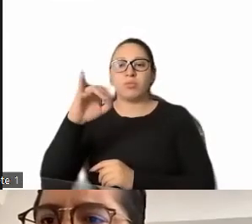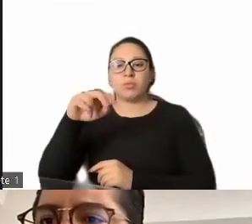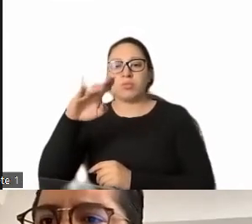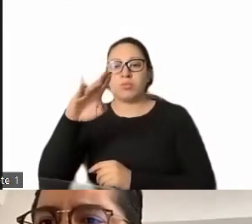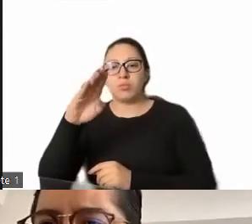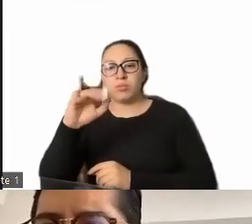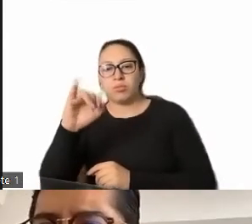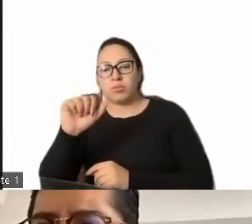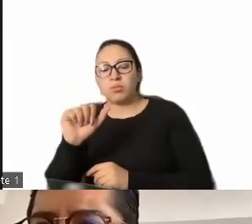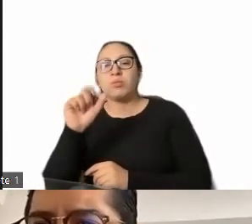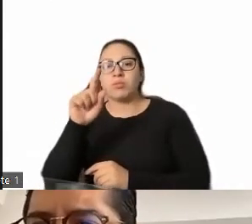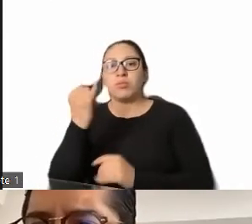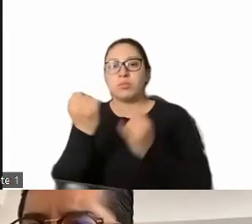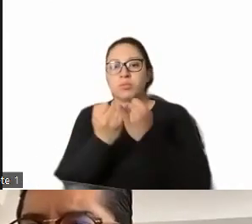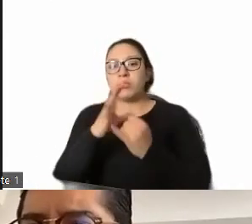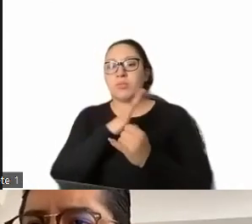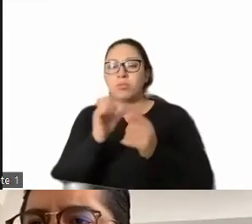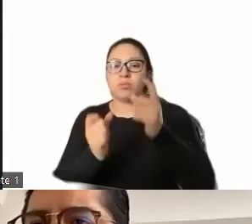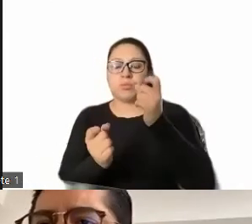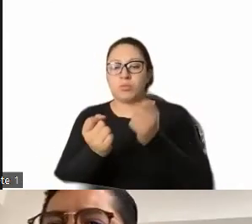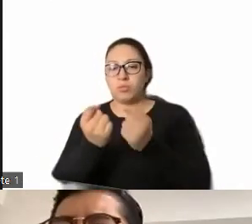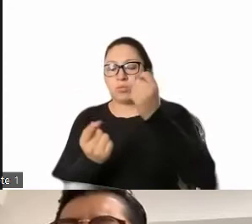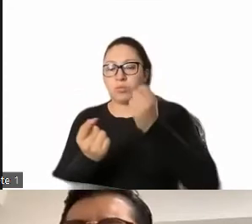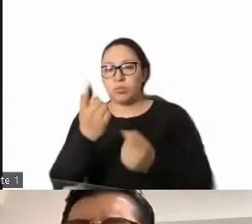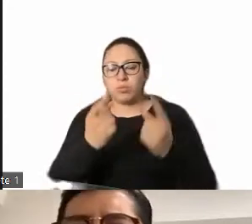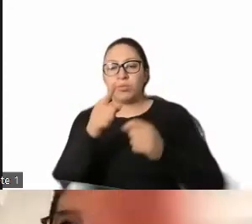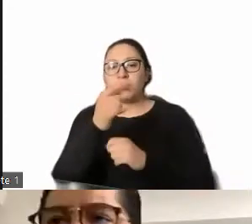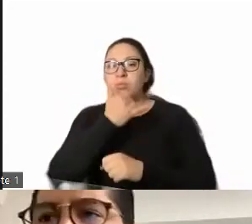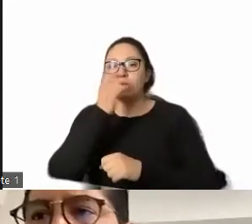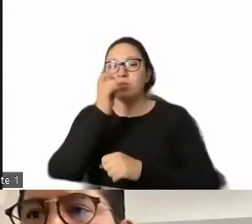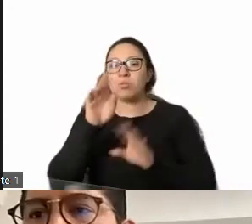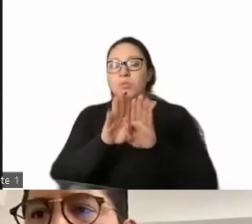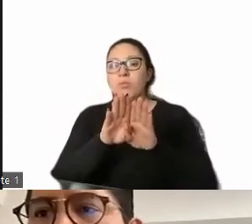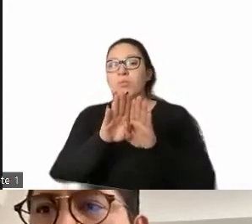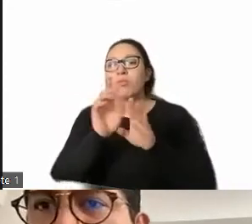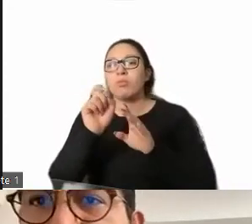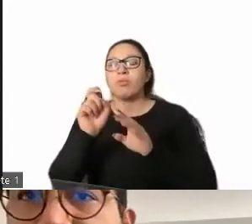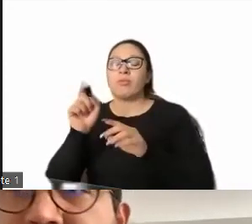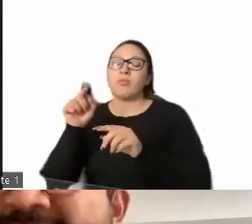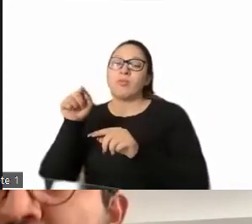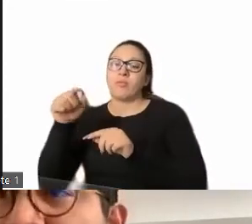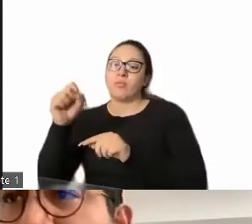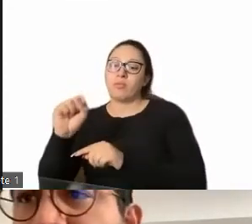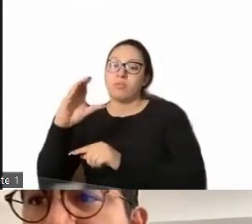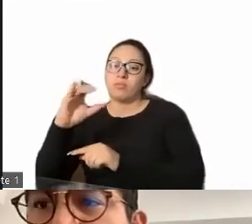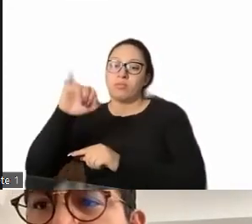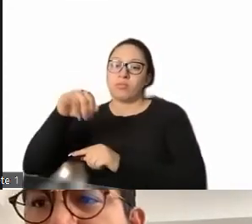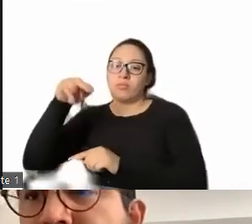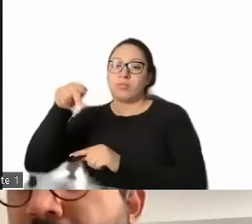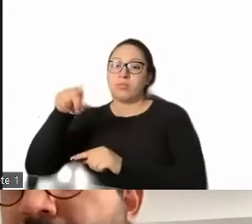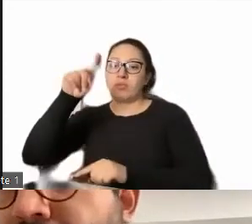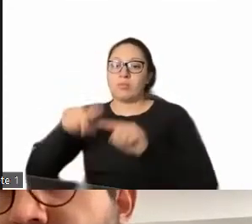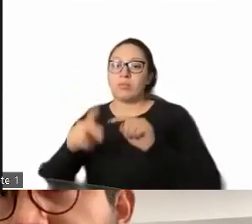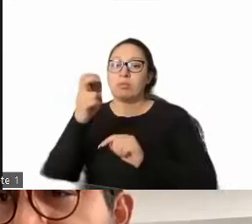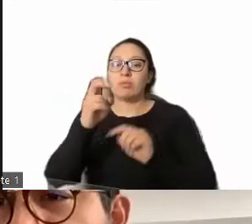es, además de algunos errores de forma, que se legislara, la Suprema Corte eliminó el